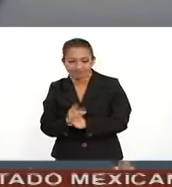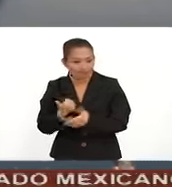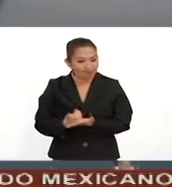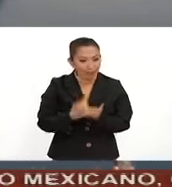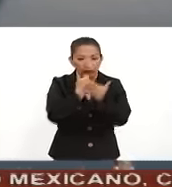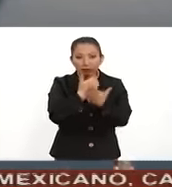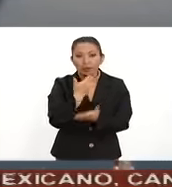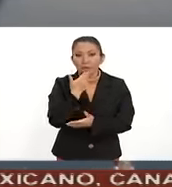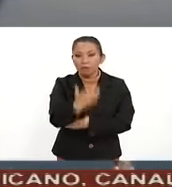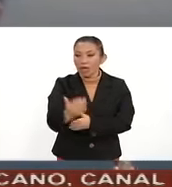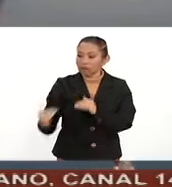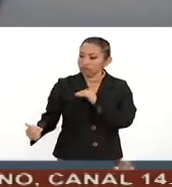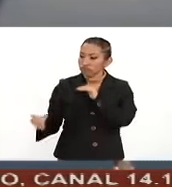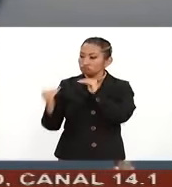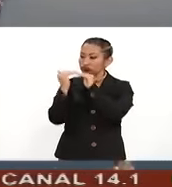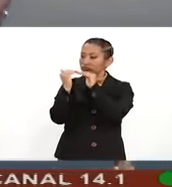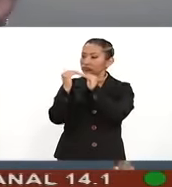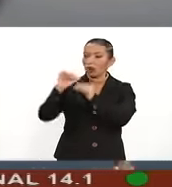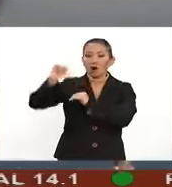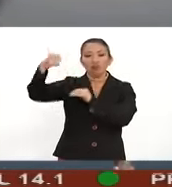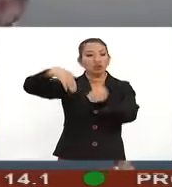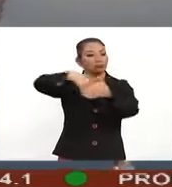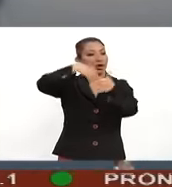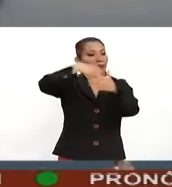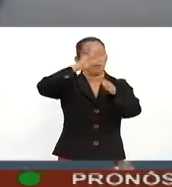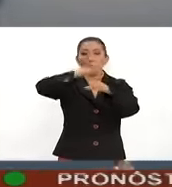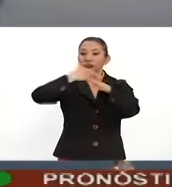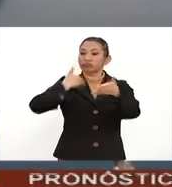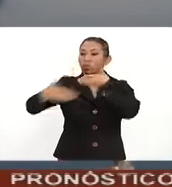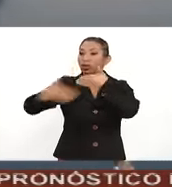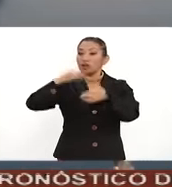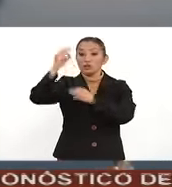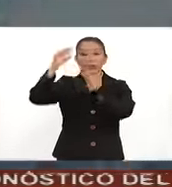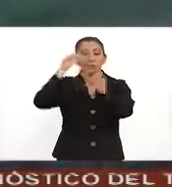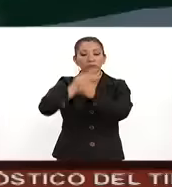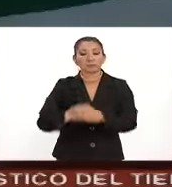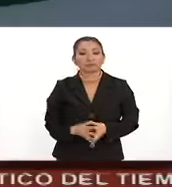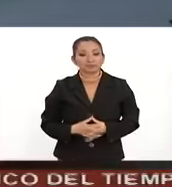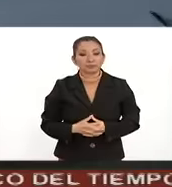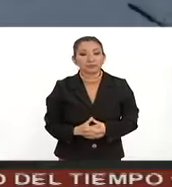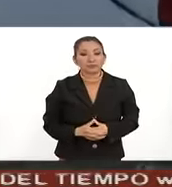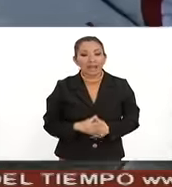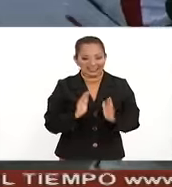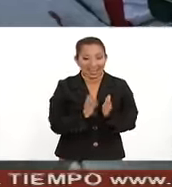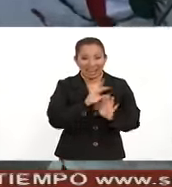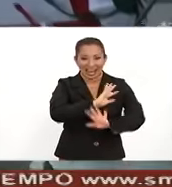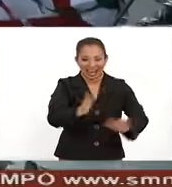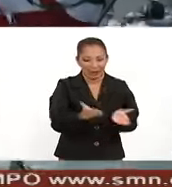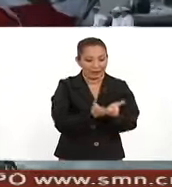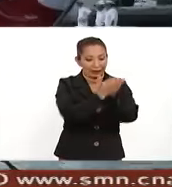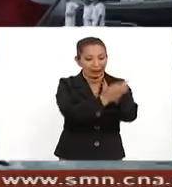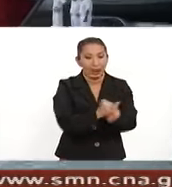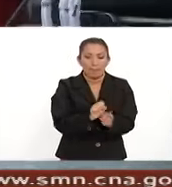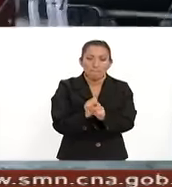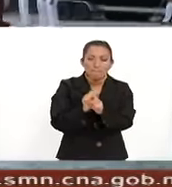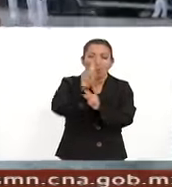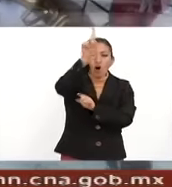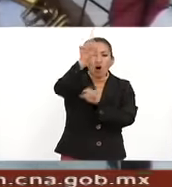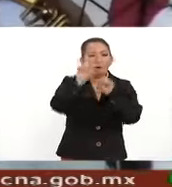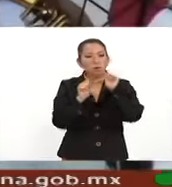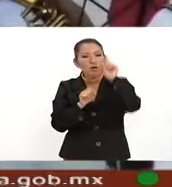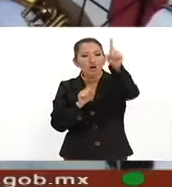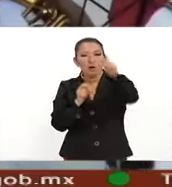permite estar a la altura de los puertos más desarrollados del mundo. Una vez en la mar, sonaron los cañones de honor